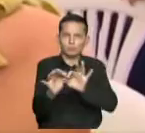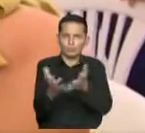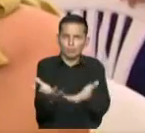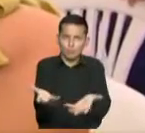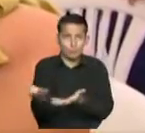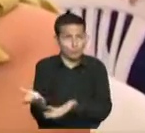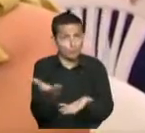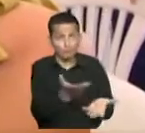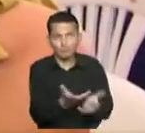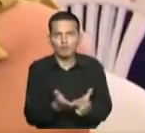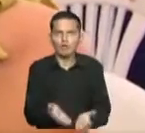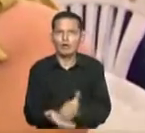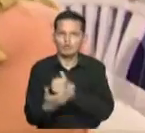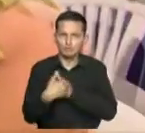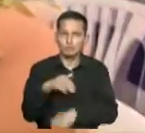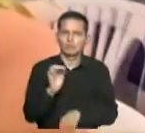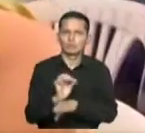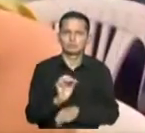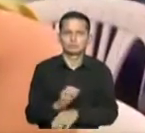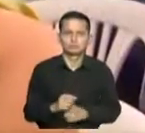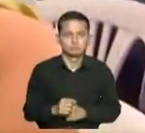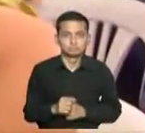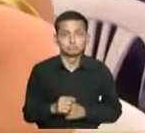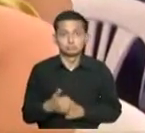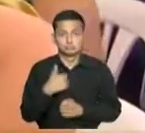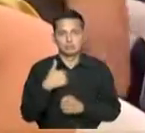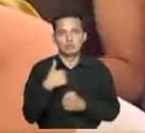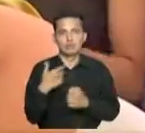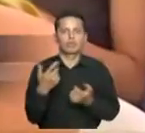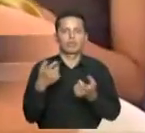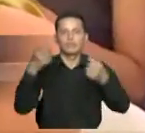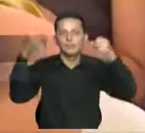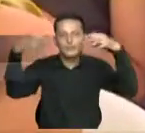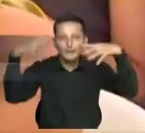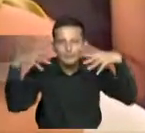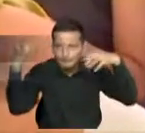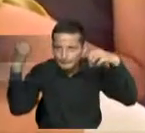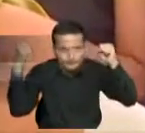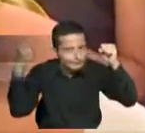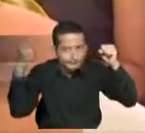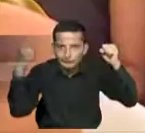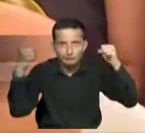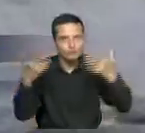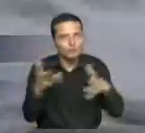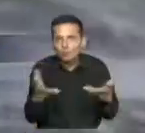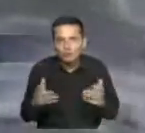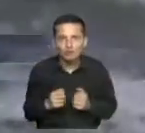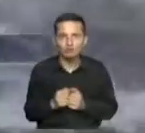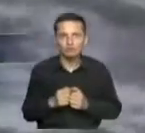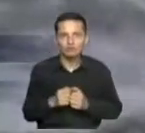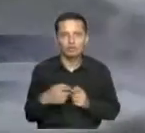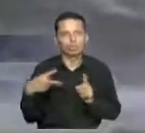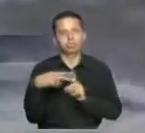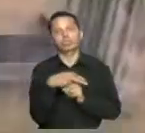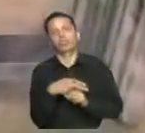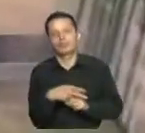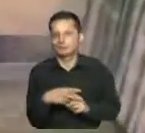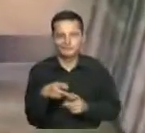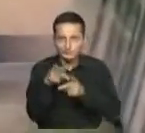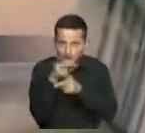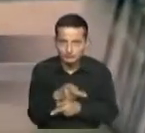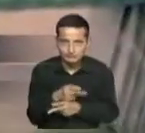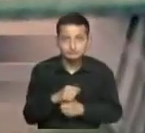aportar mucho económicamente al país. Ya no tenemos cortes, nuestros electrodomésticos están protegidos. Estas obras, además